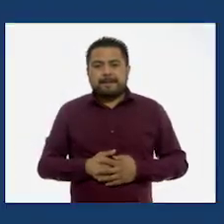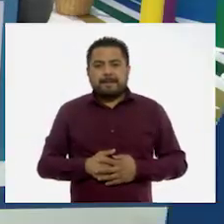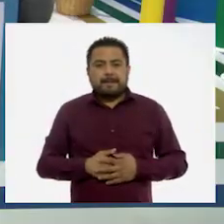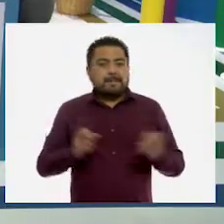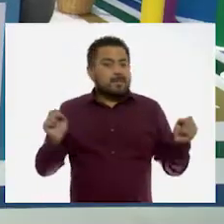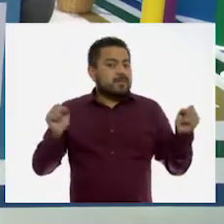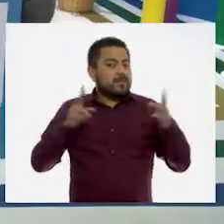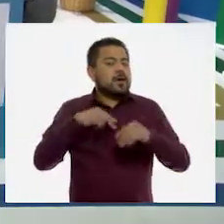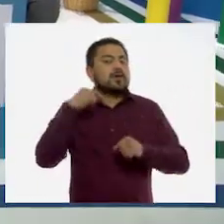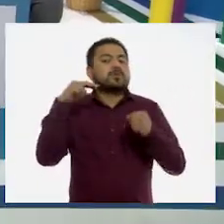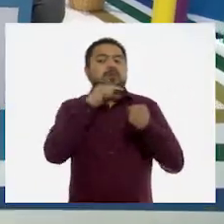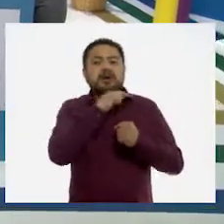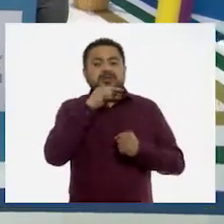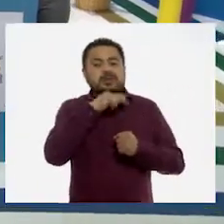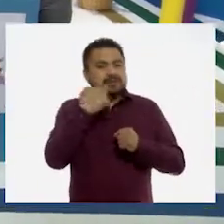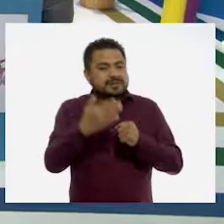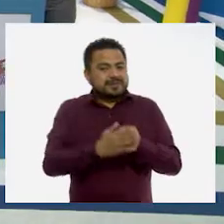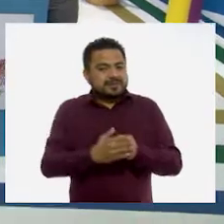Nos vemos, hasta la próxima.